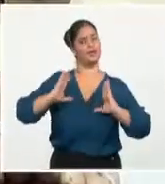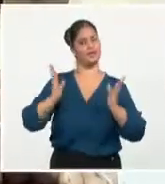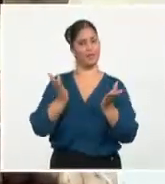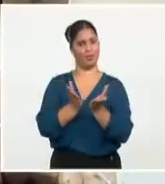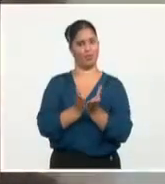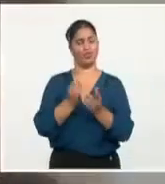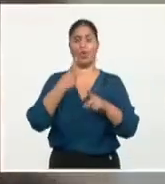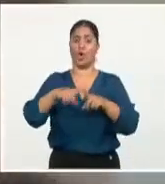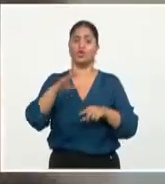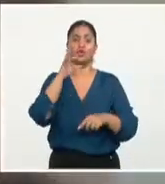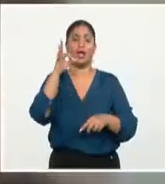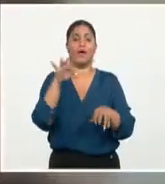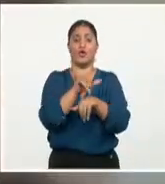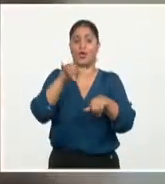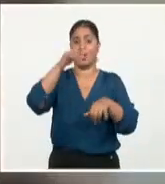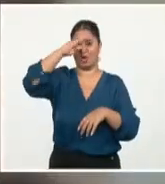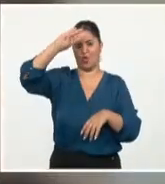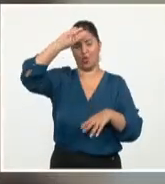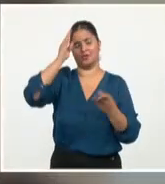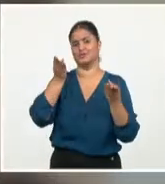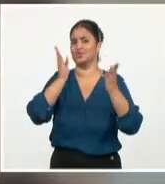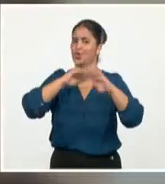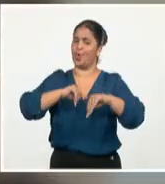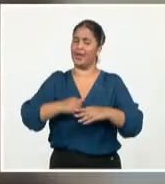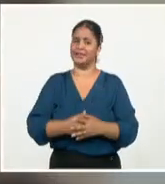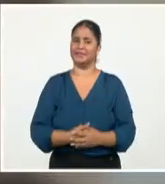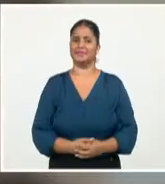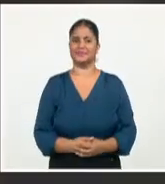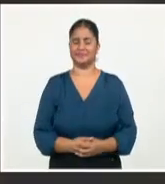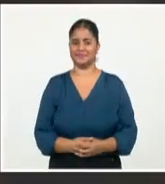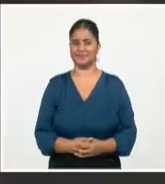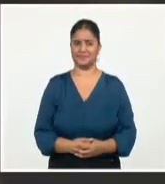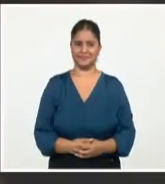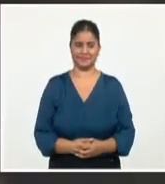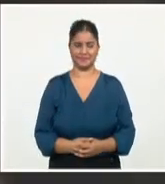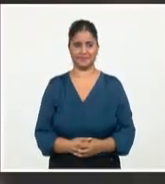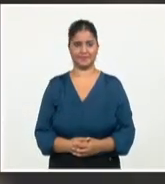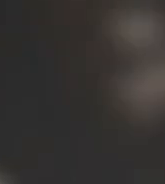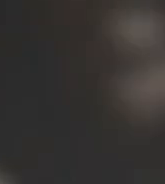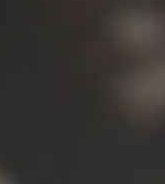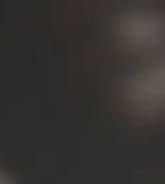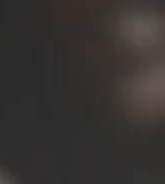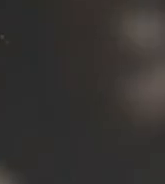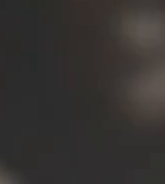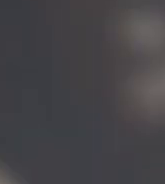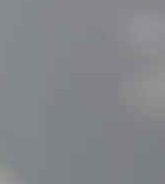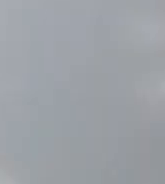Roxana Romero Rodríguez, Sistema Informativo de la Televisión Cubana.